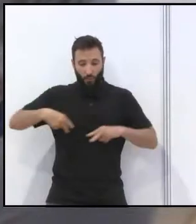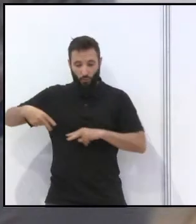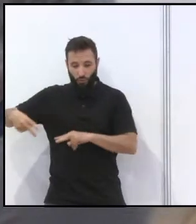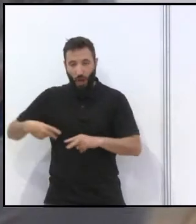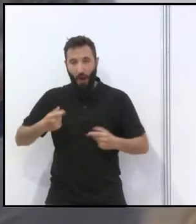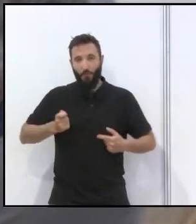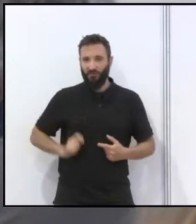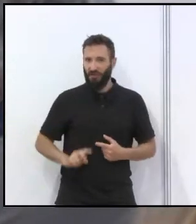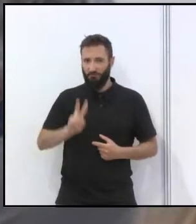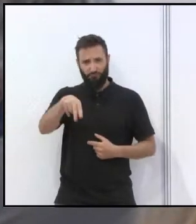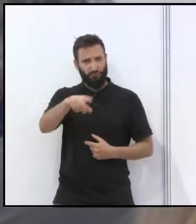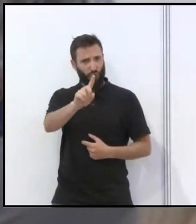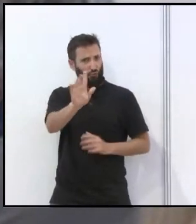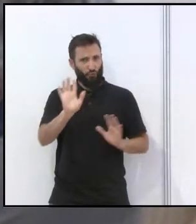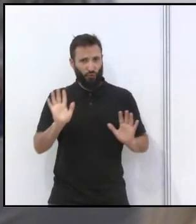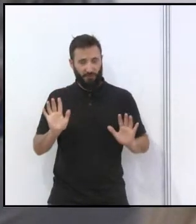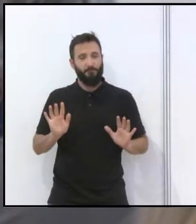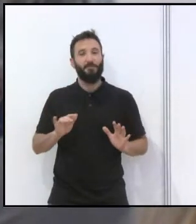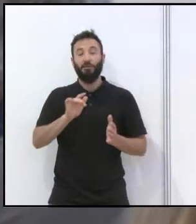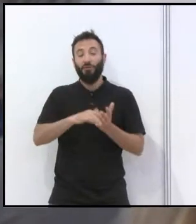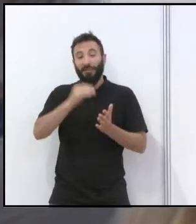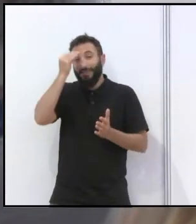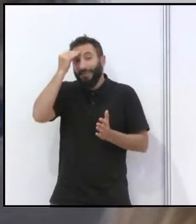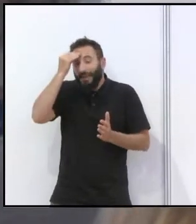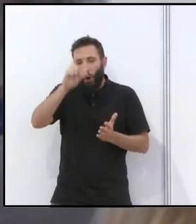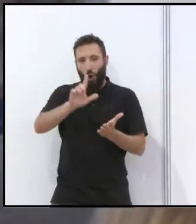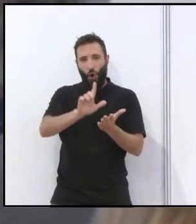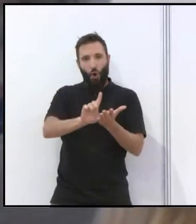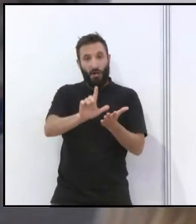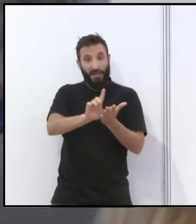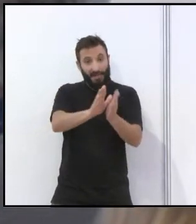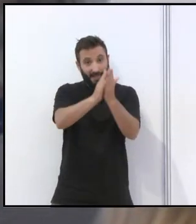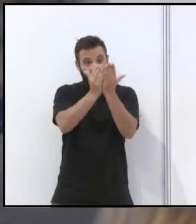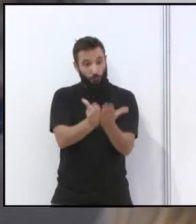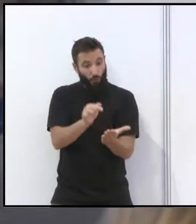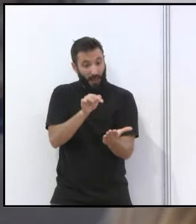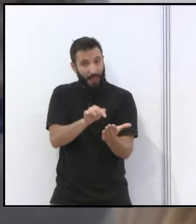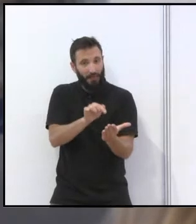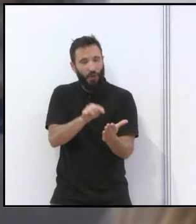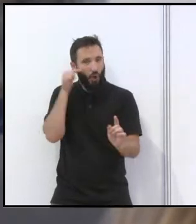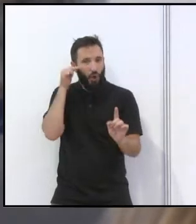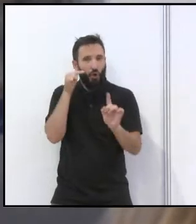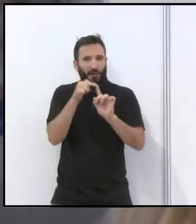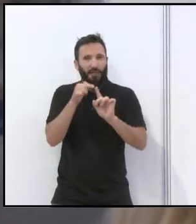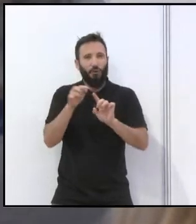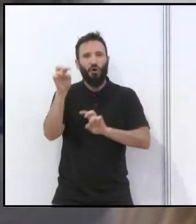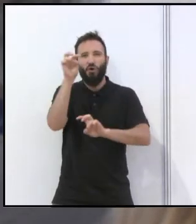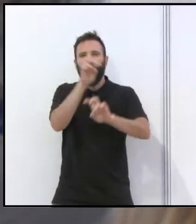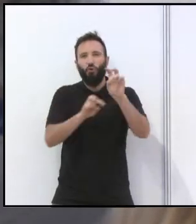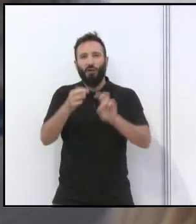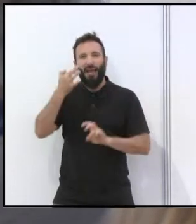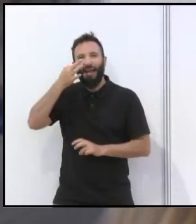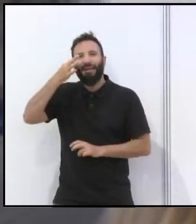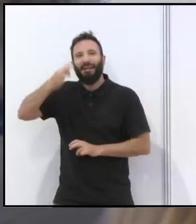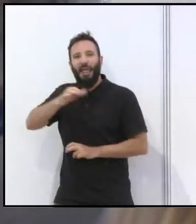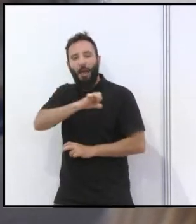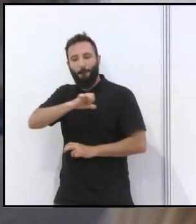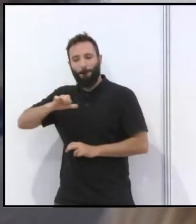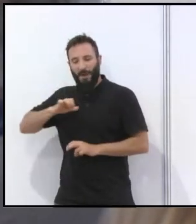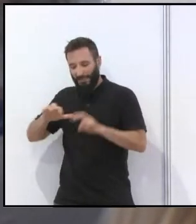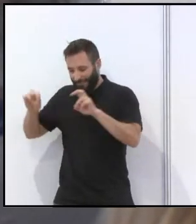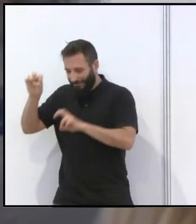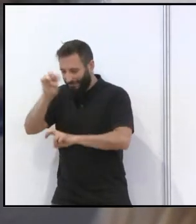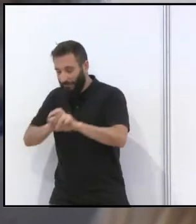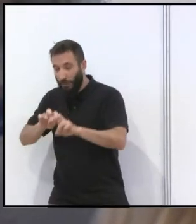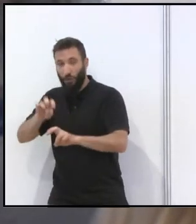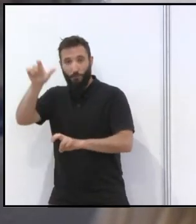profesional, que la literatura, en cuanto tarea que busca aproximarse a esa verdad íntima de su autor